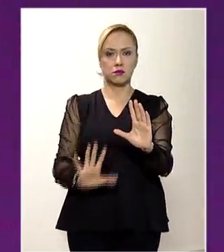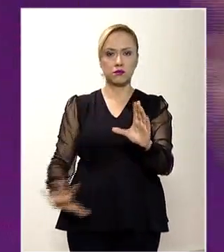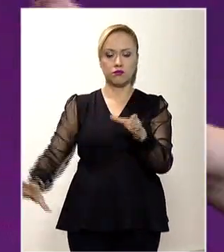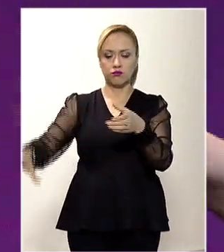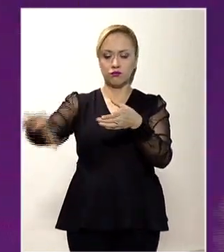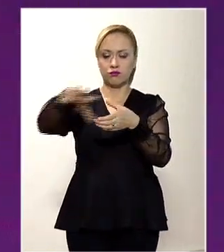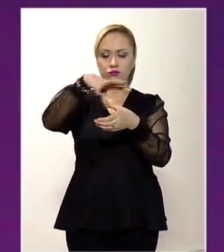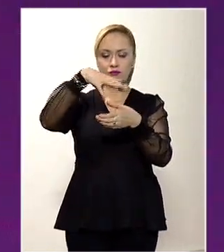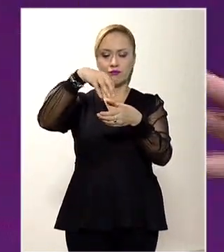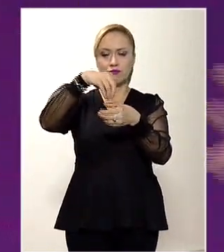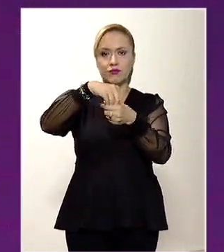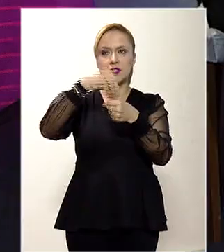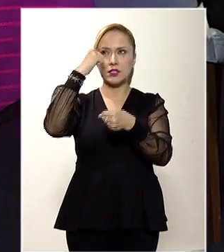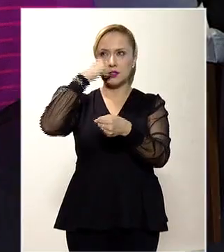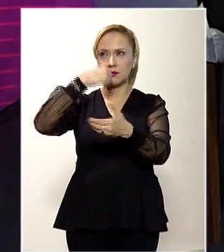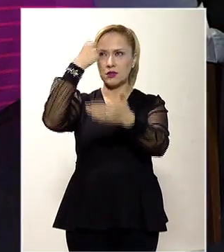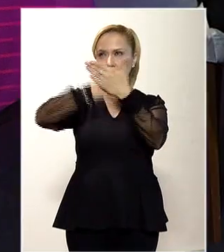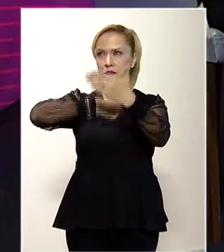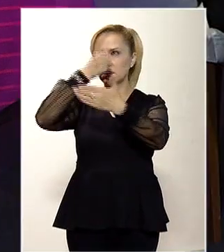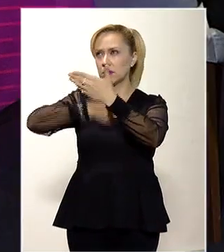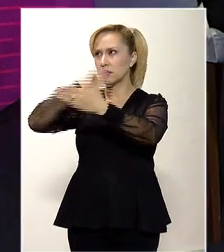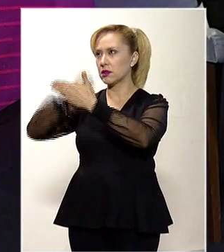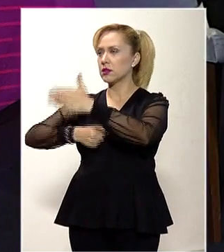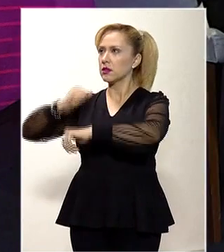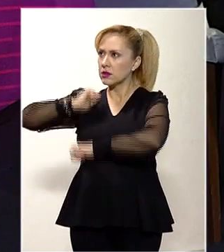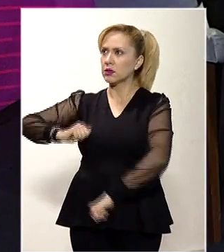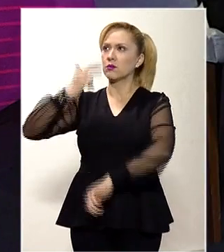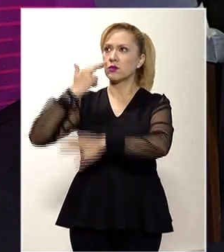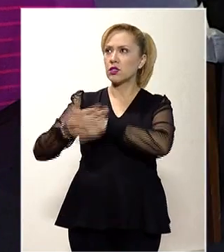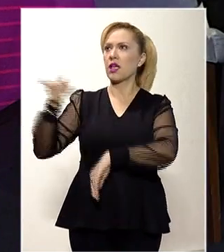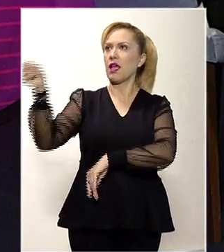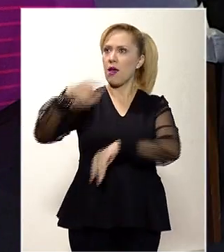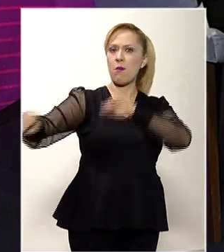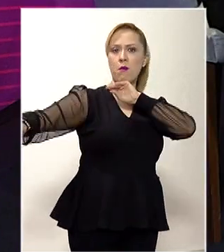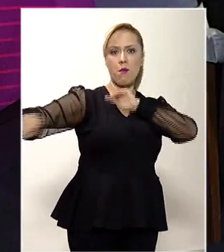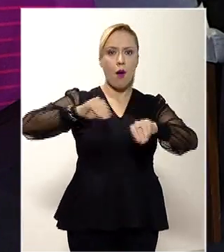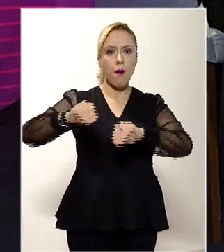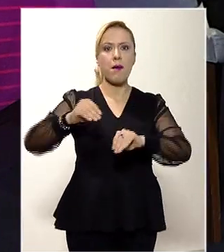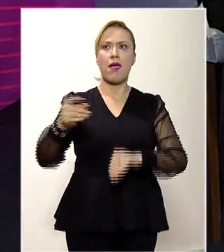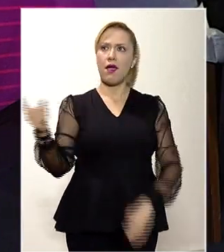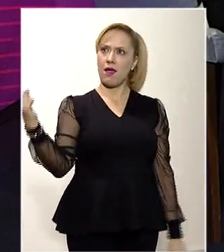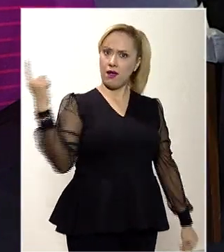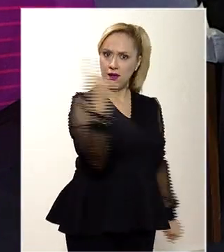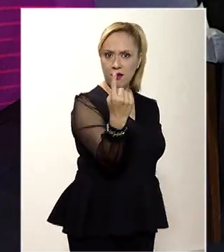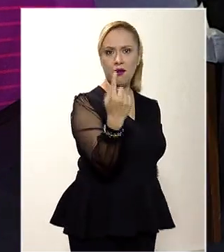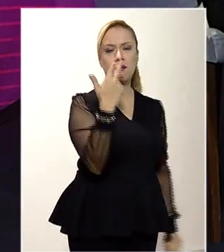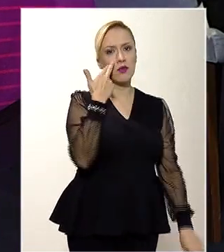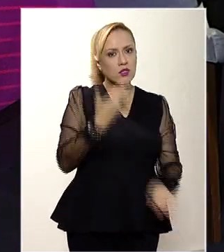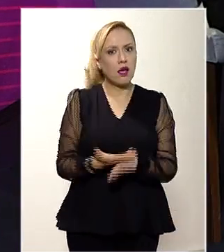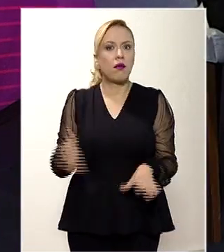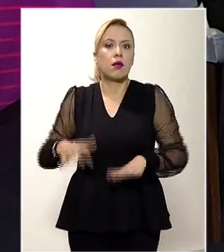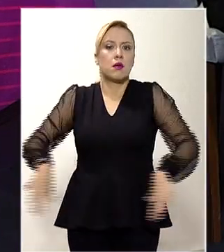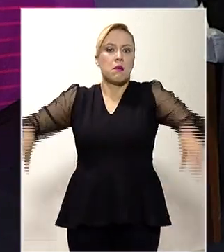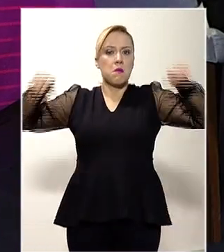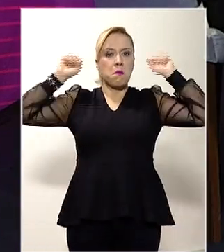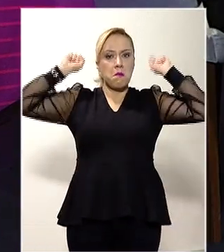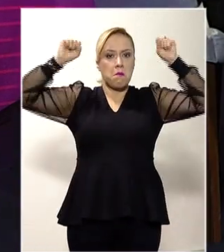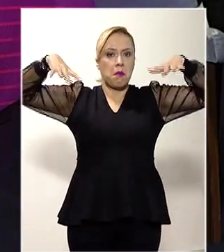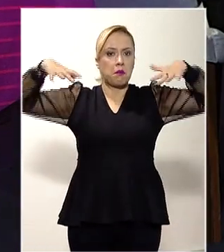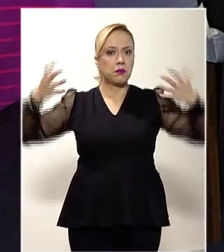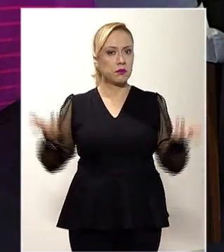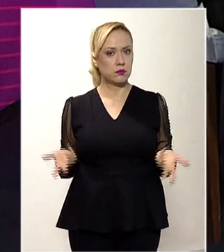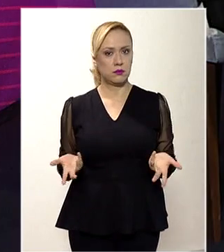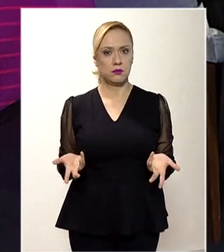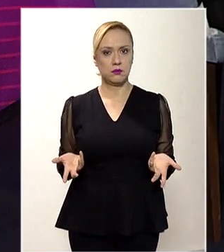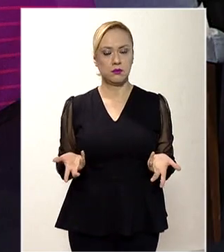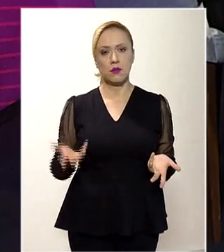que siempre estamos peleando temas de competencias y que alguien se mueva, ¿no? Claro, que alguien se haga responsable Alguien se haga del tema. responsable. Ujú. Humberto,